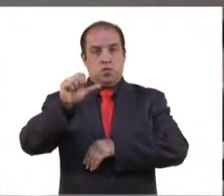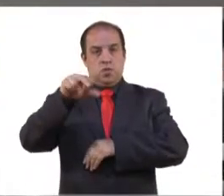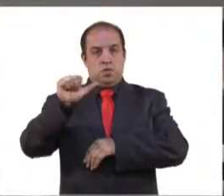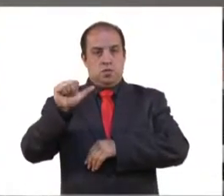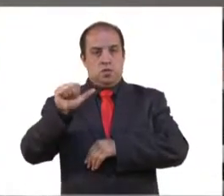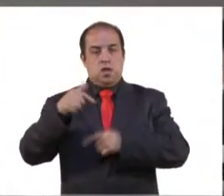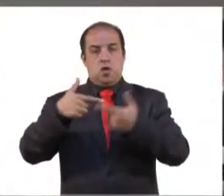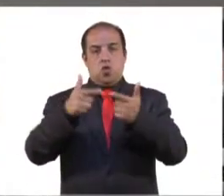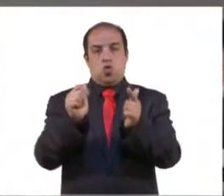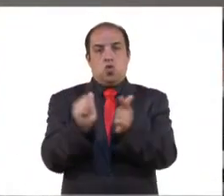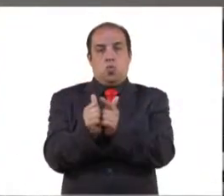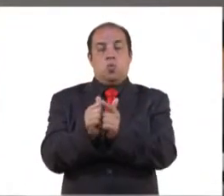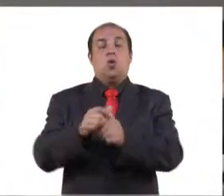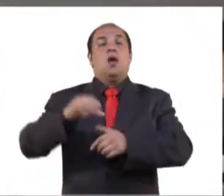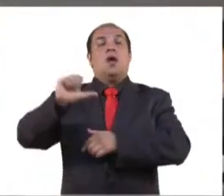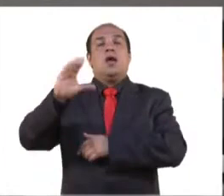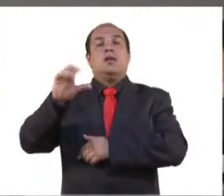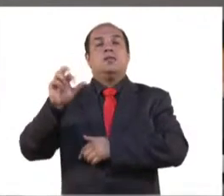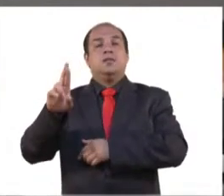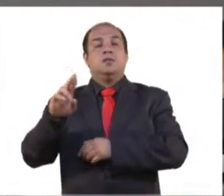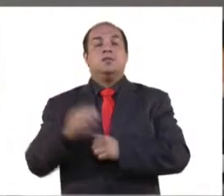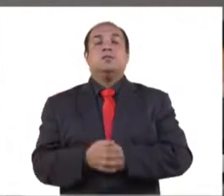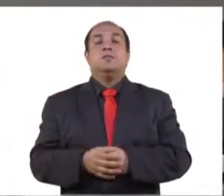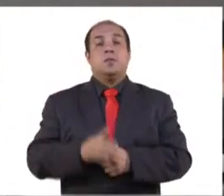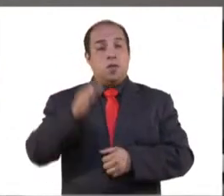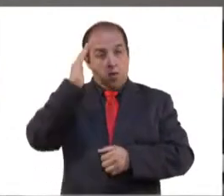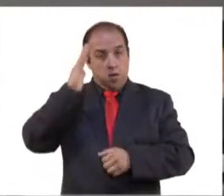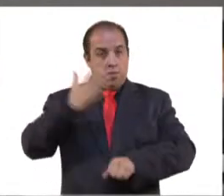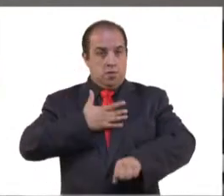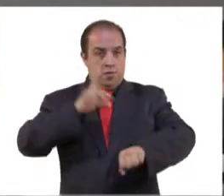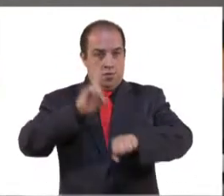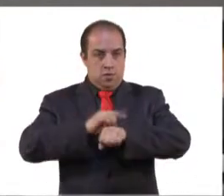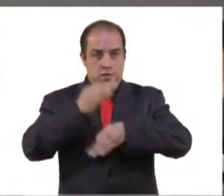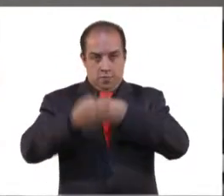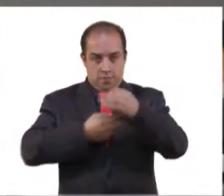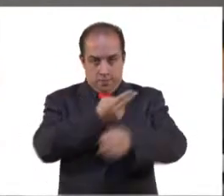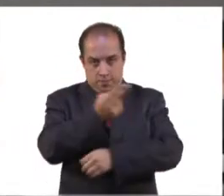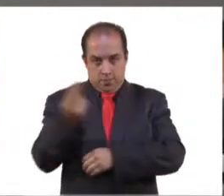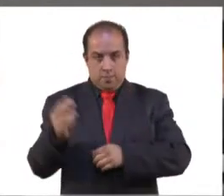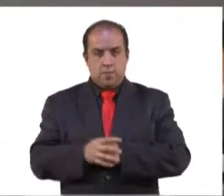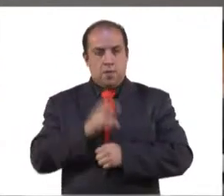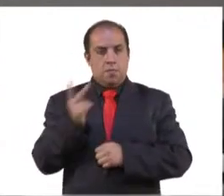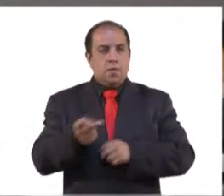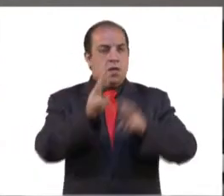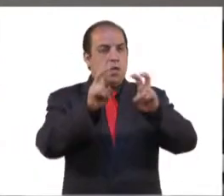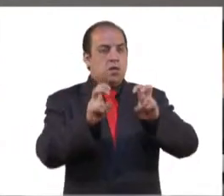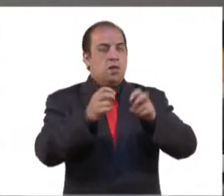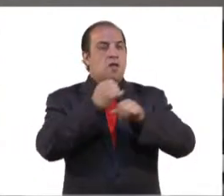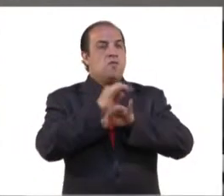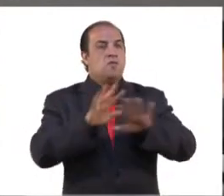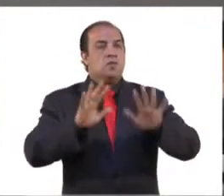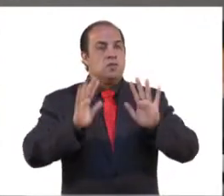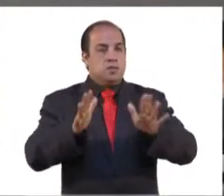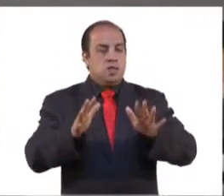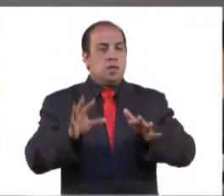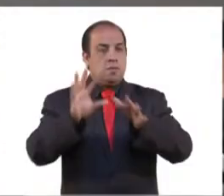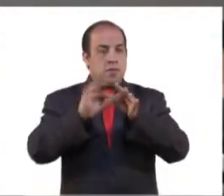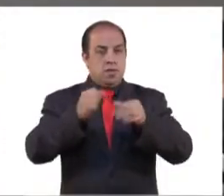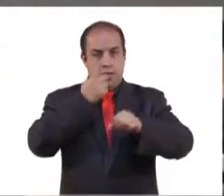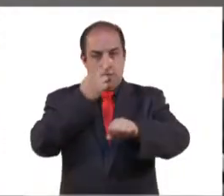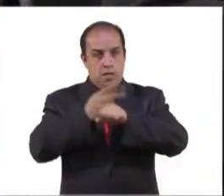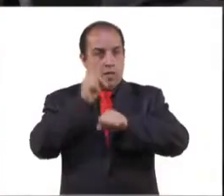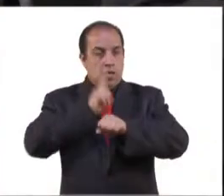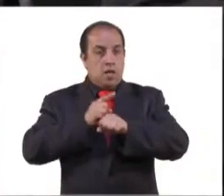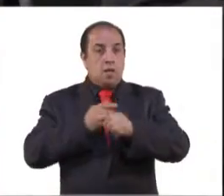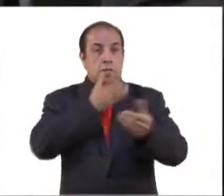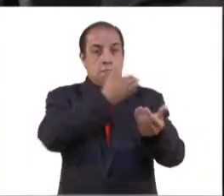ASIR. Gracias. ¿Qué tal? Buenos días a todos. Doctora, preguntarle sobre el tema, toda esta información ya nos dice la secretaria, van a ir